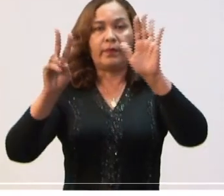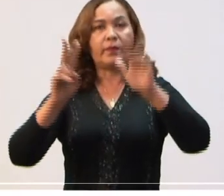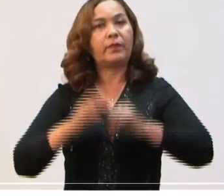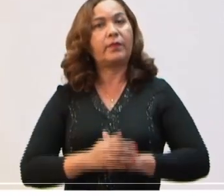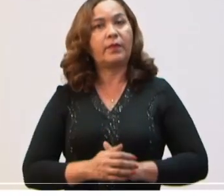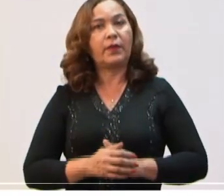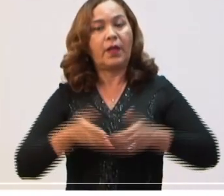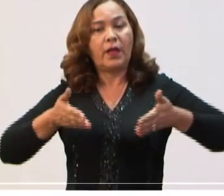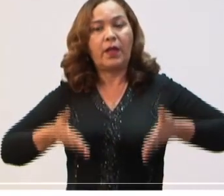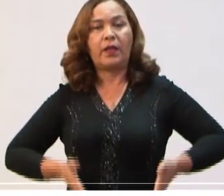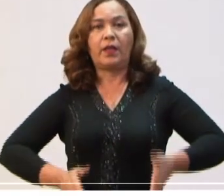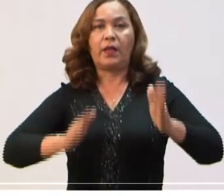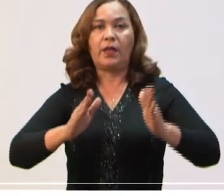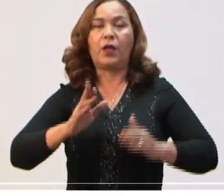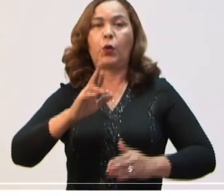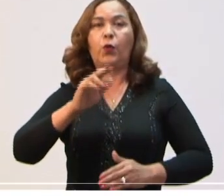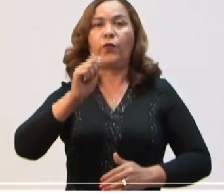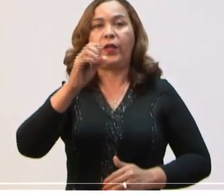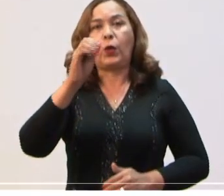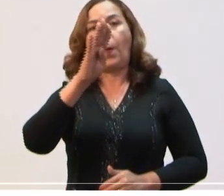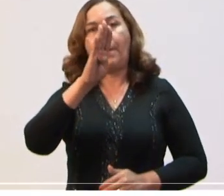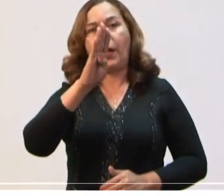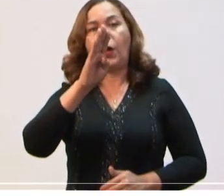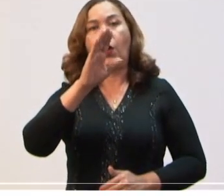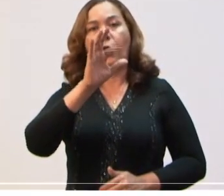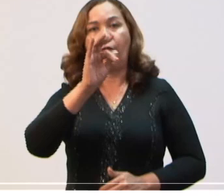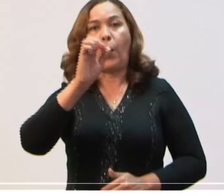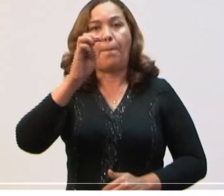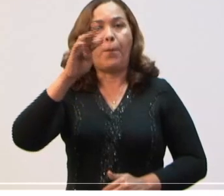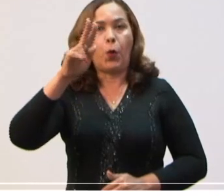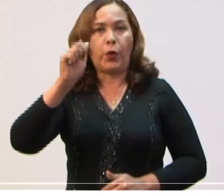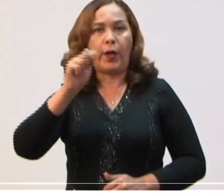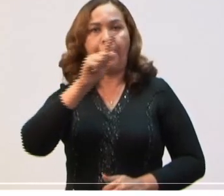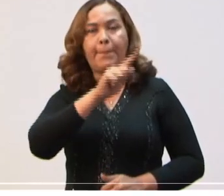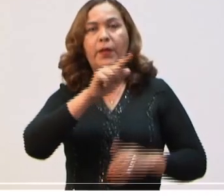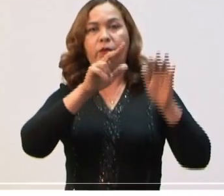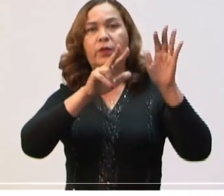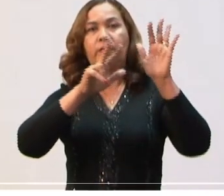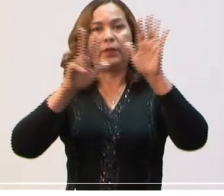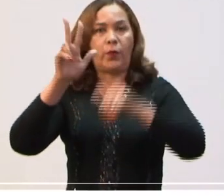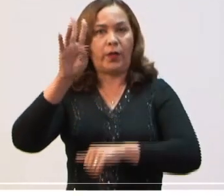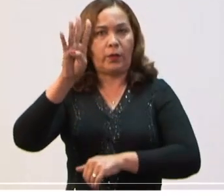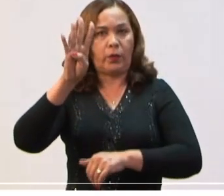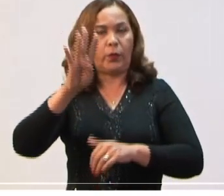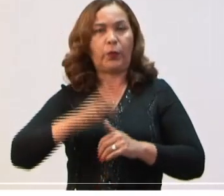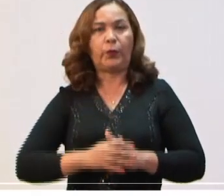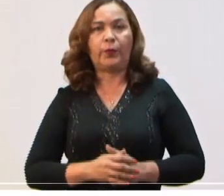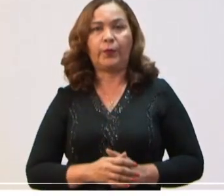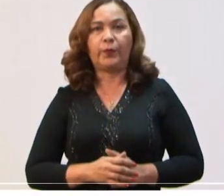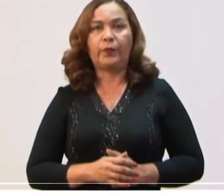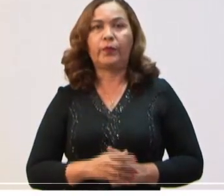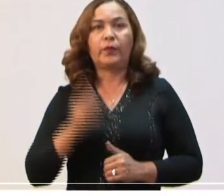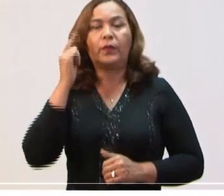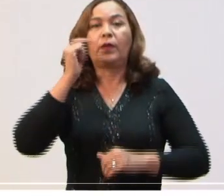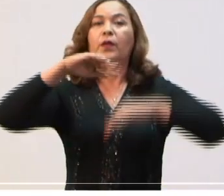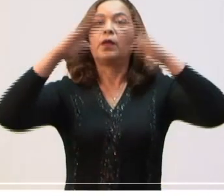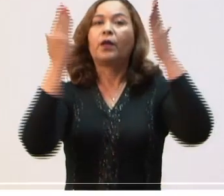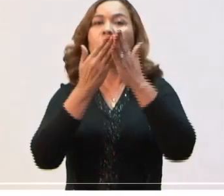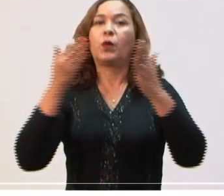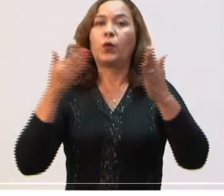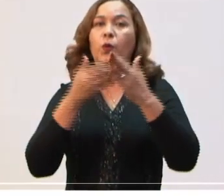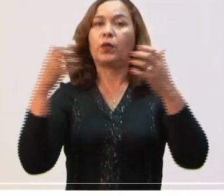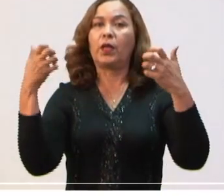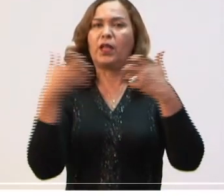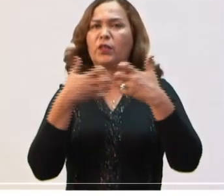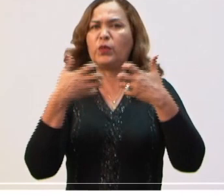17 natalicio de rufino blanco fombona 1874 día mundial